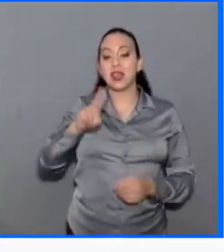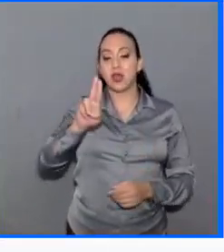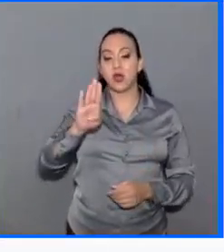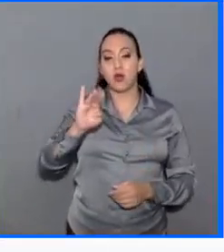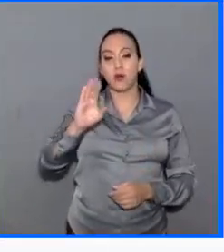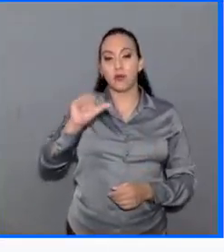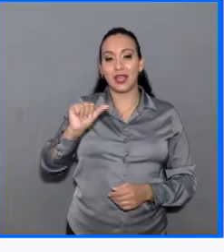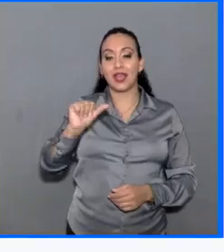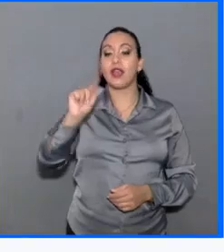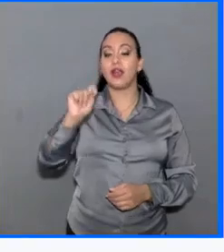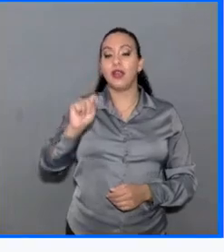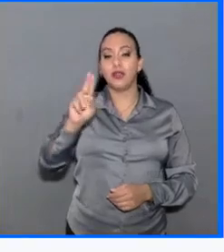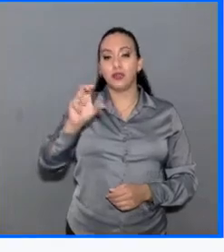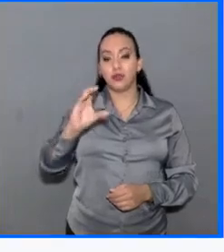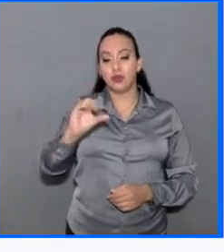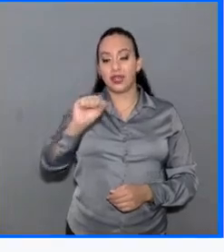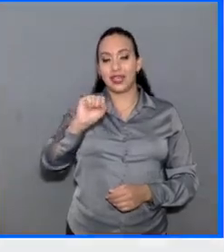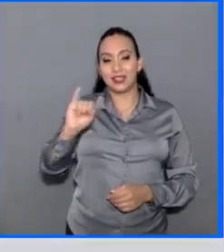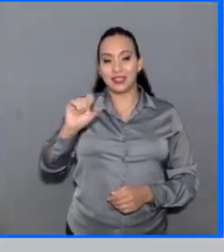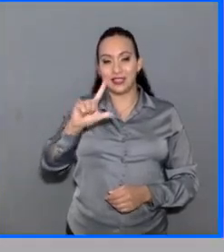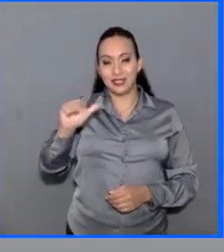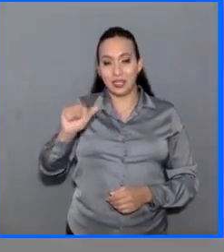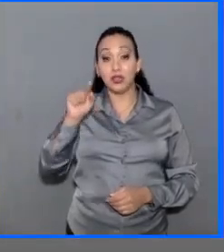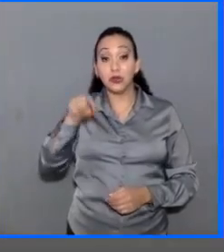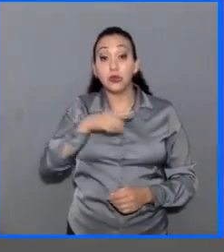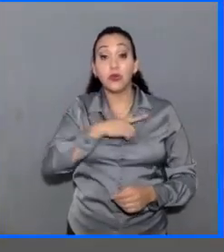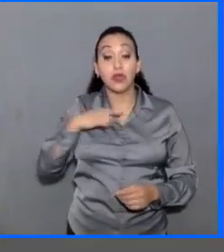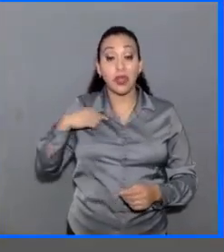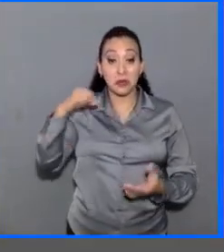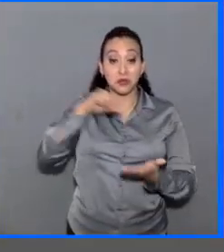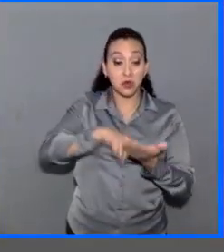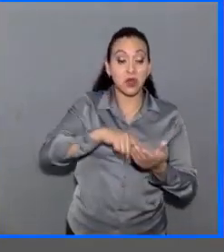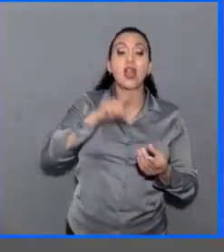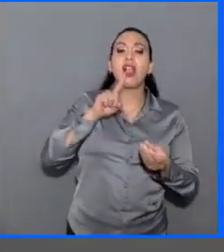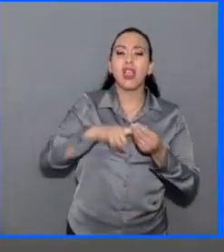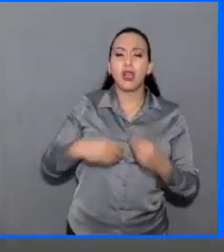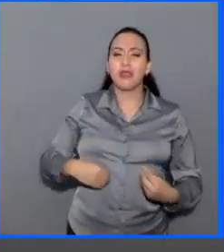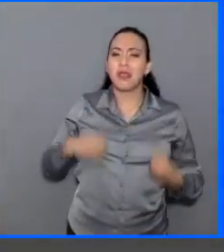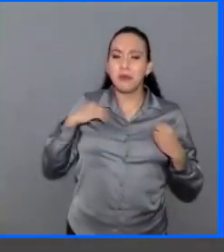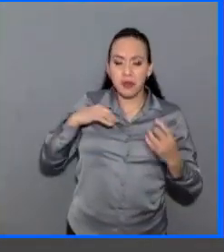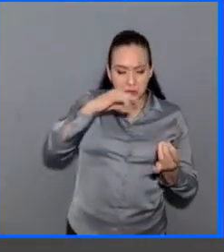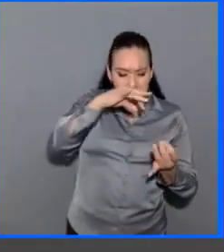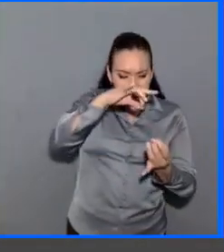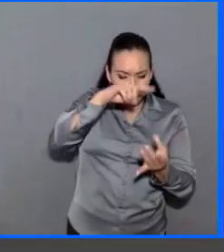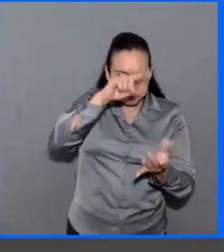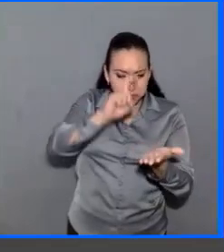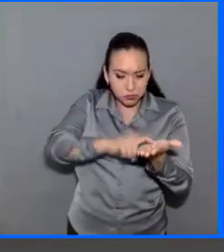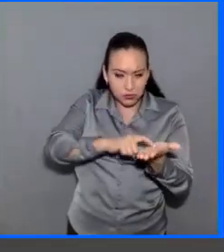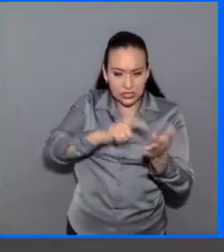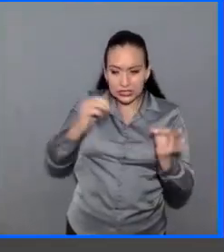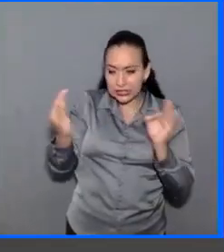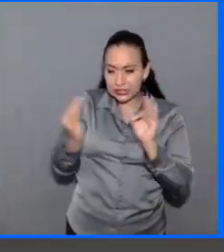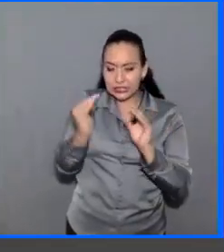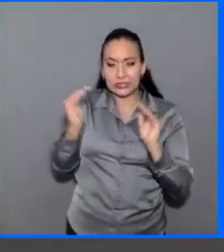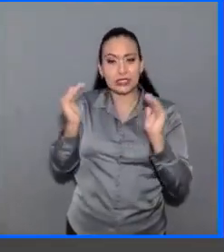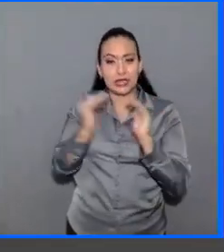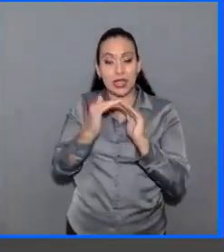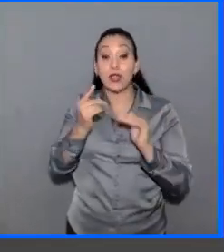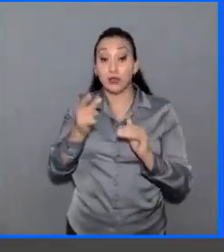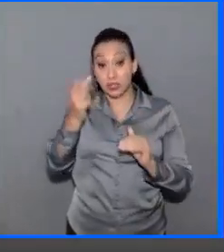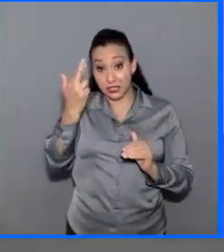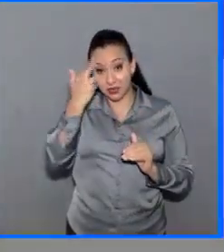ubicatucasilla.ine.mx, donde se debe seleccionar la entidad, ingresar la sección electoral que se encuentra al anverso de la credencial para votar